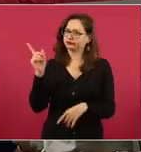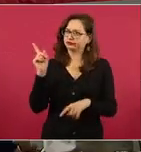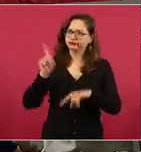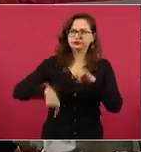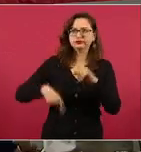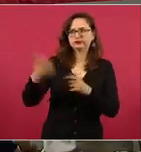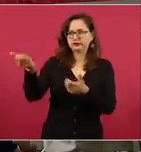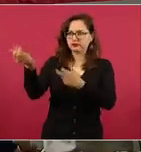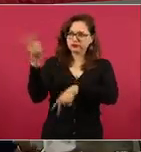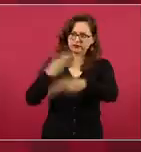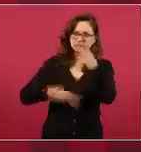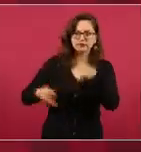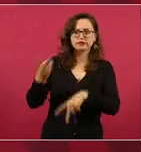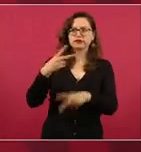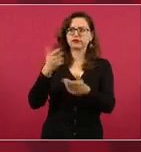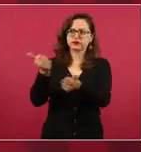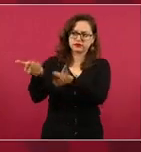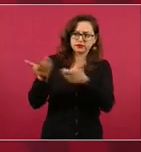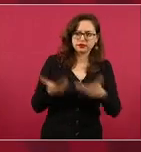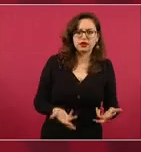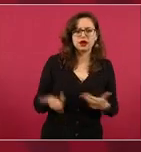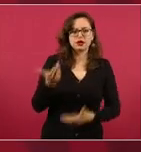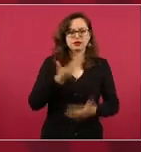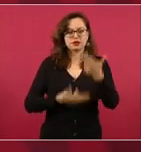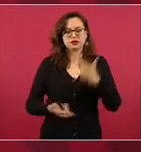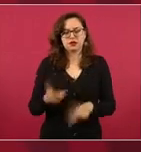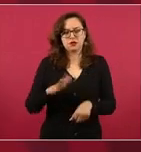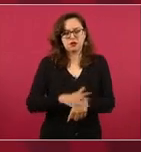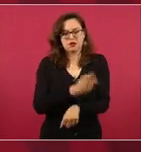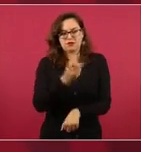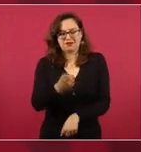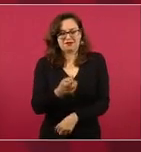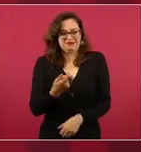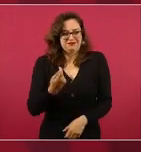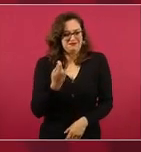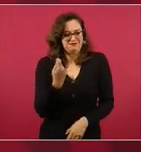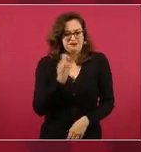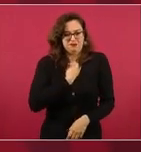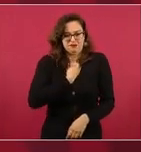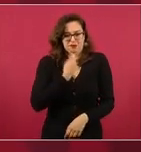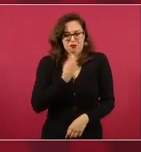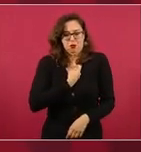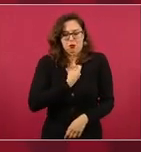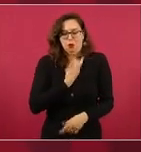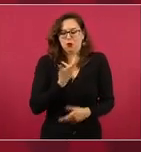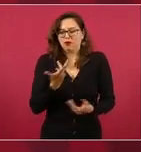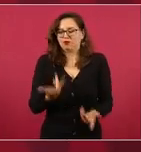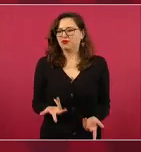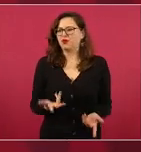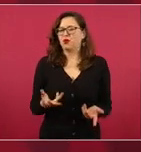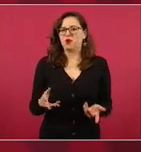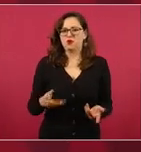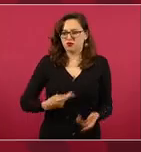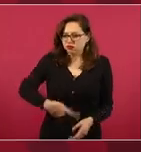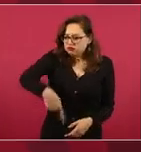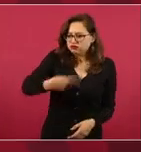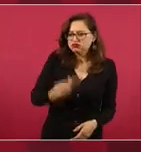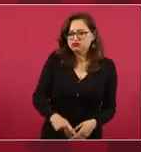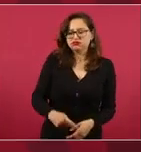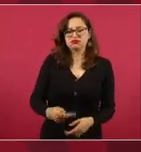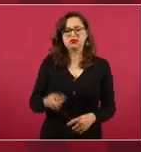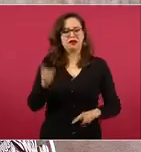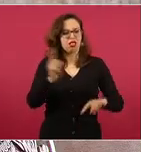una mercancía o que pueda ser un elemento de ornamento en una casa.